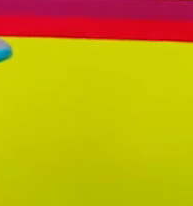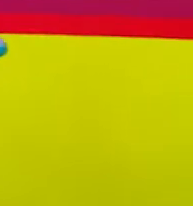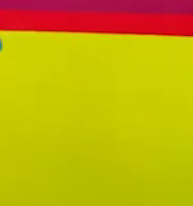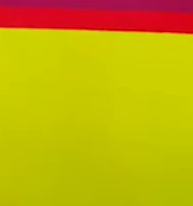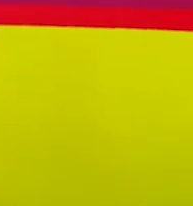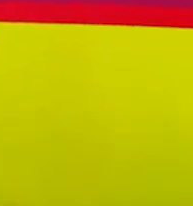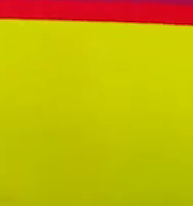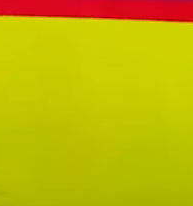¡Gracias!